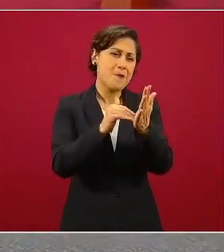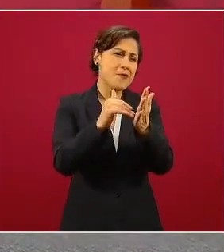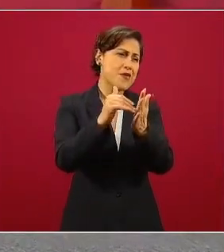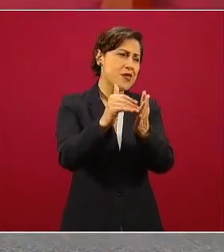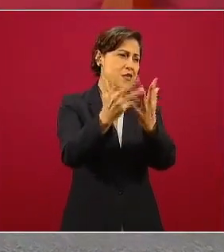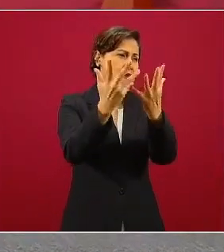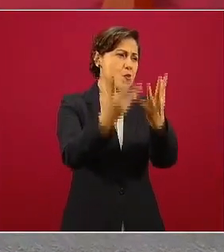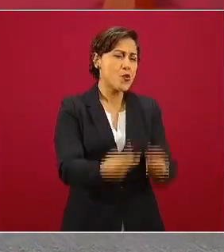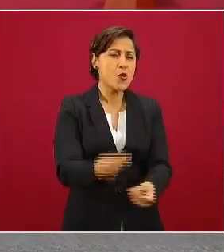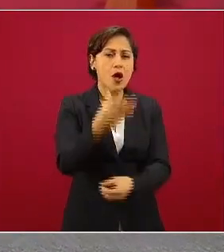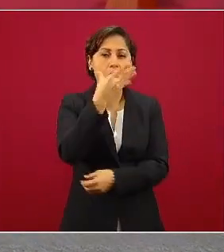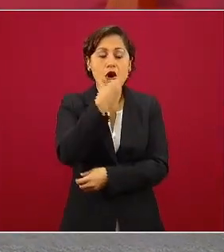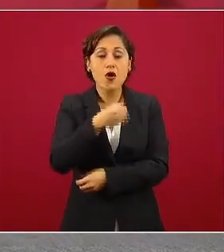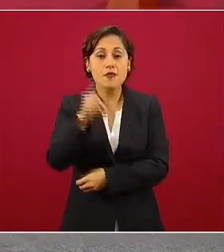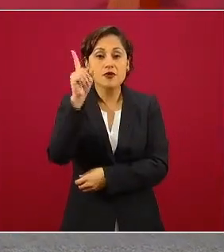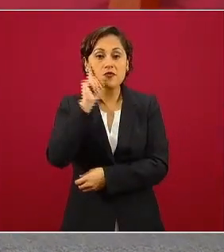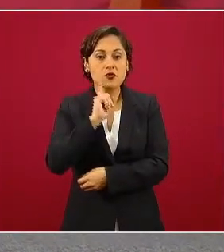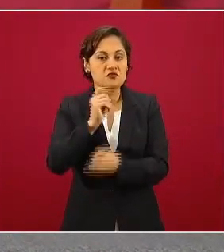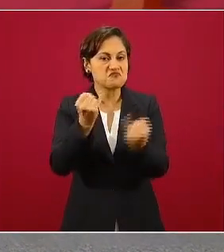de mujeres y de hombres